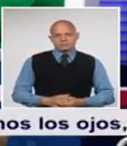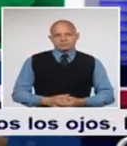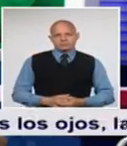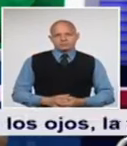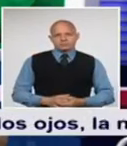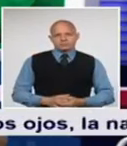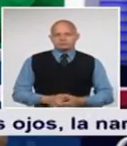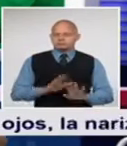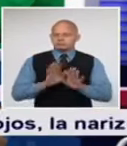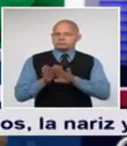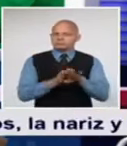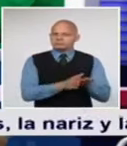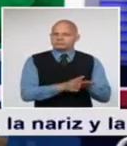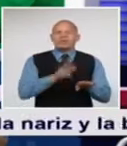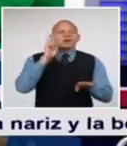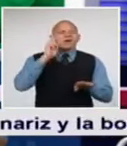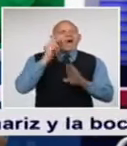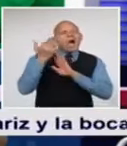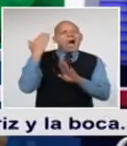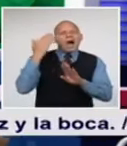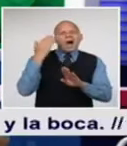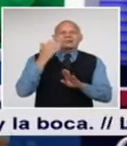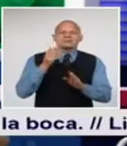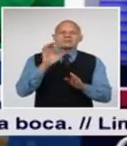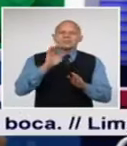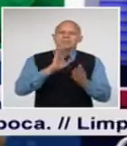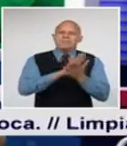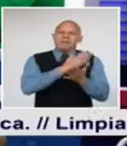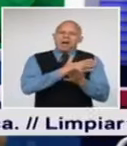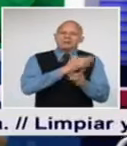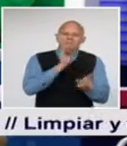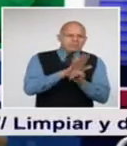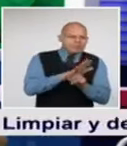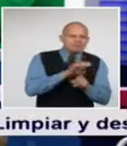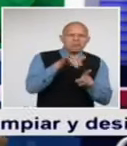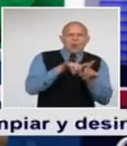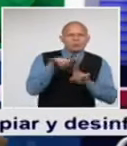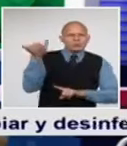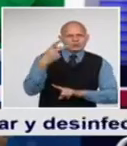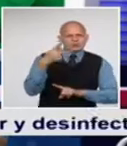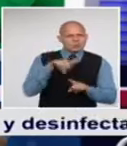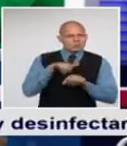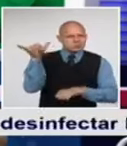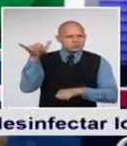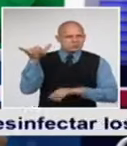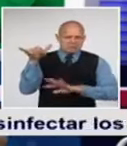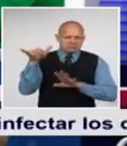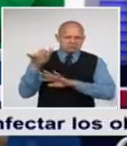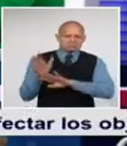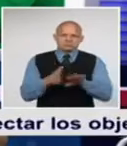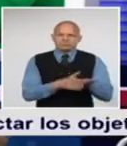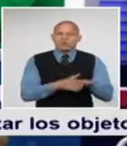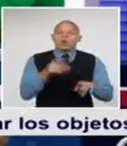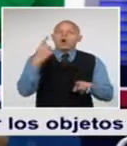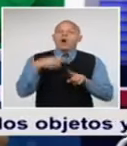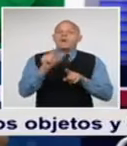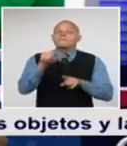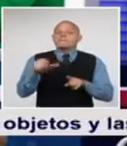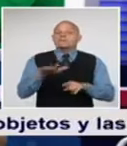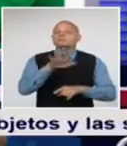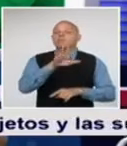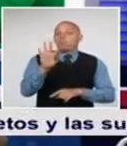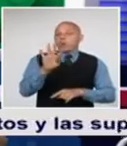2 personas que se evacuaron en el inicio de la pandemia, 54 que han retornado a sus países después diagnosticados, y en el día